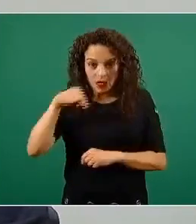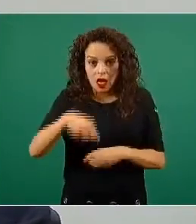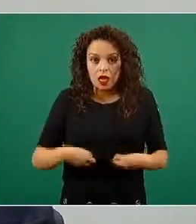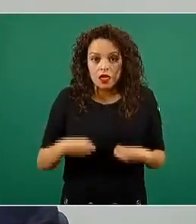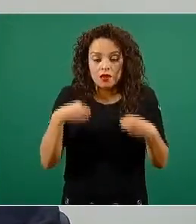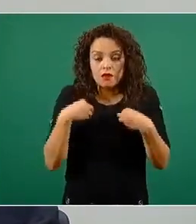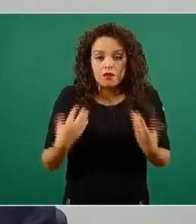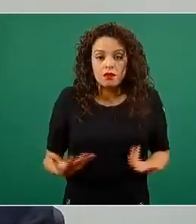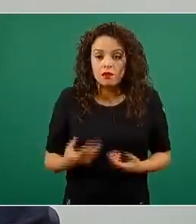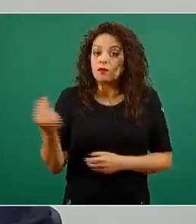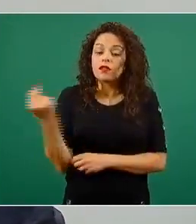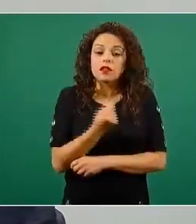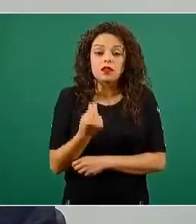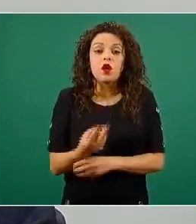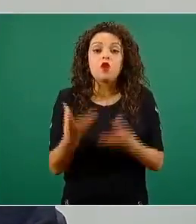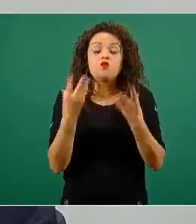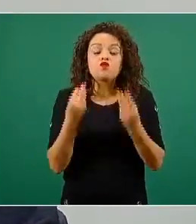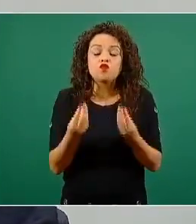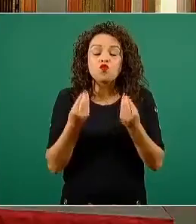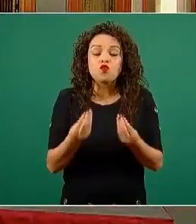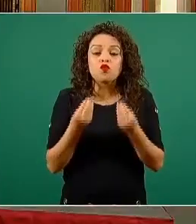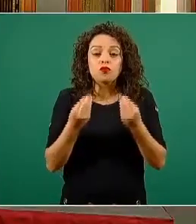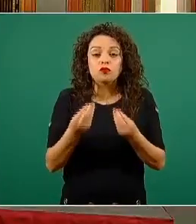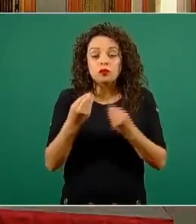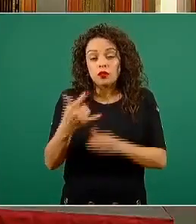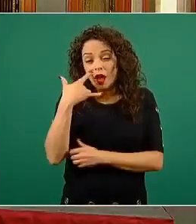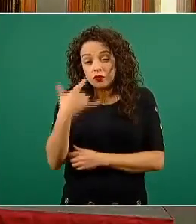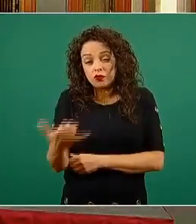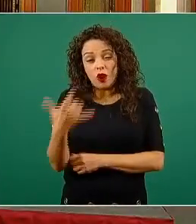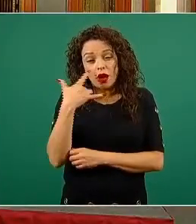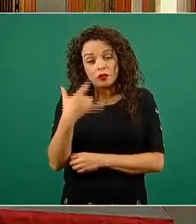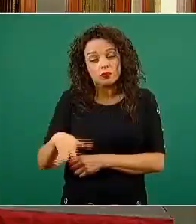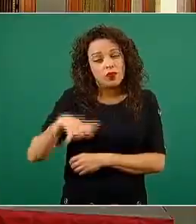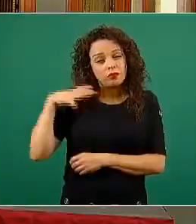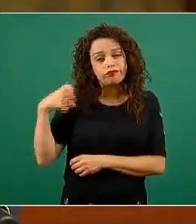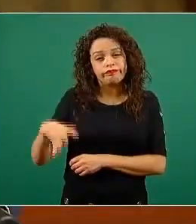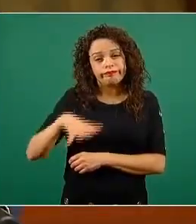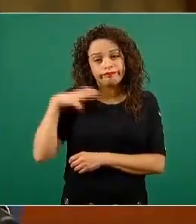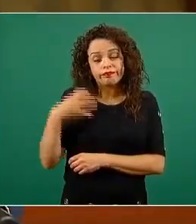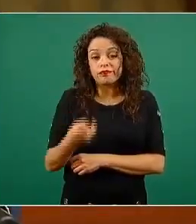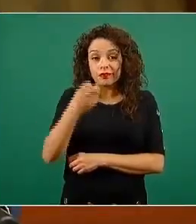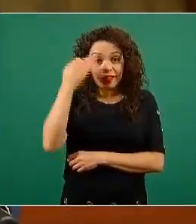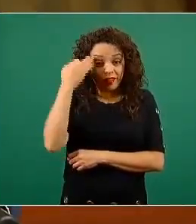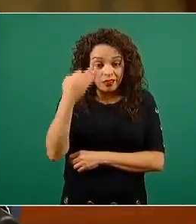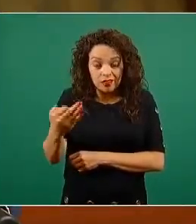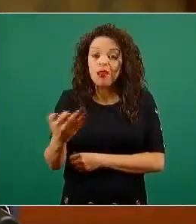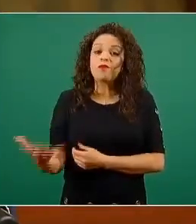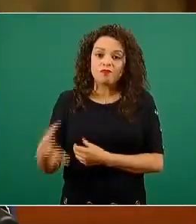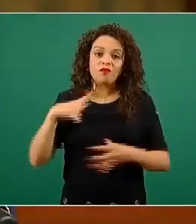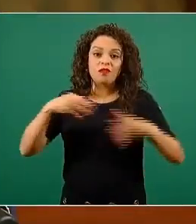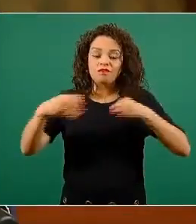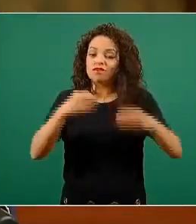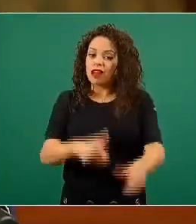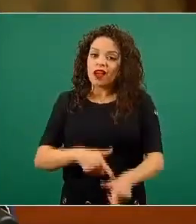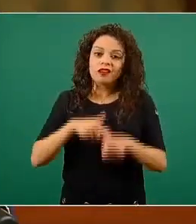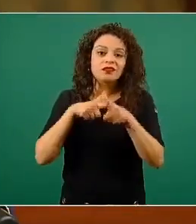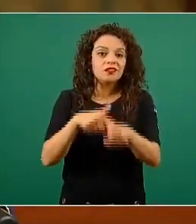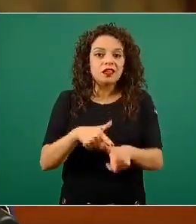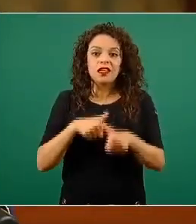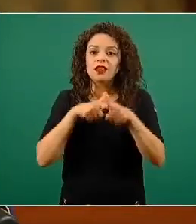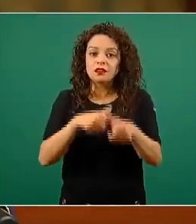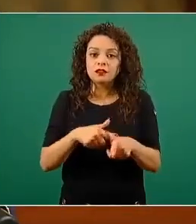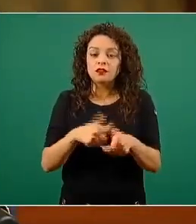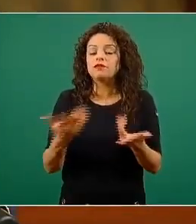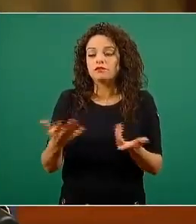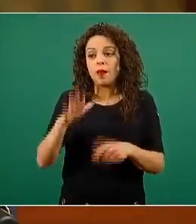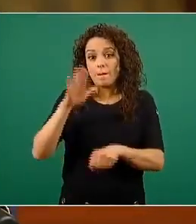van a requerir mucho esfuerzo y mucho tiempo. Entonces, durante ese tiempo, la epidemia va a seguir golpeando, la mayoría van a ser casos leves, pero